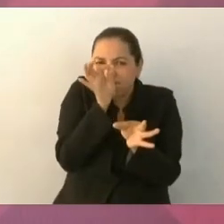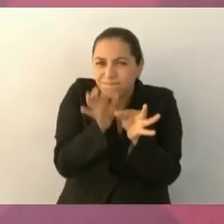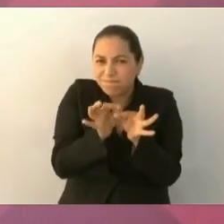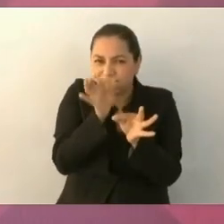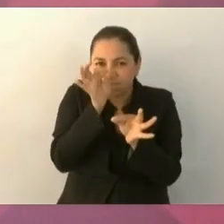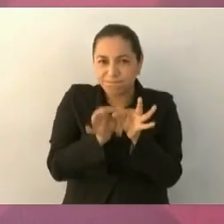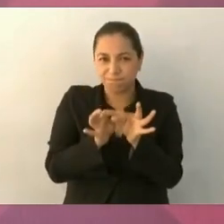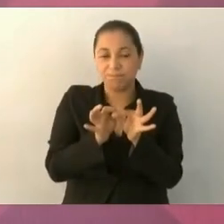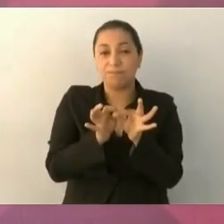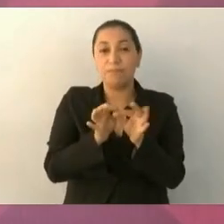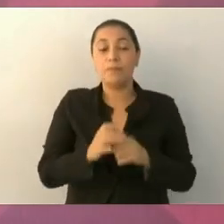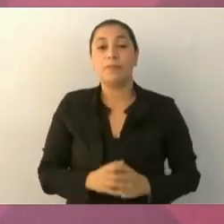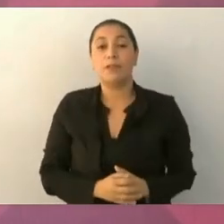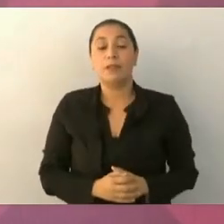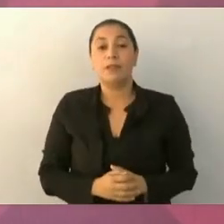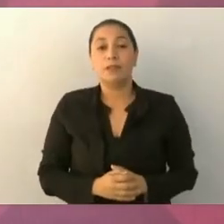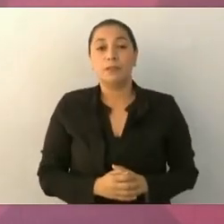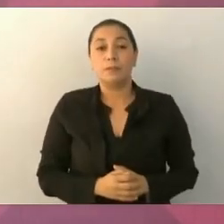y